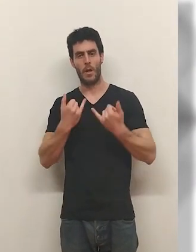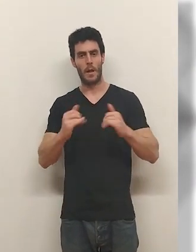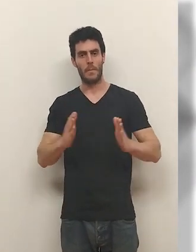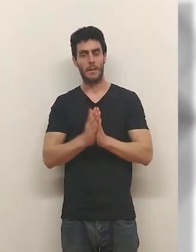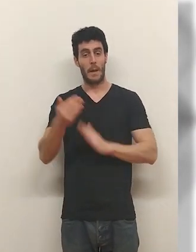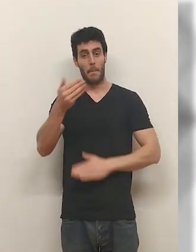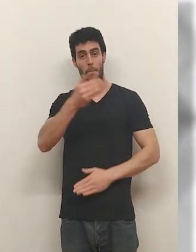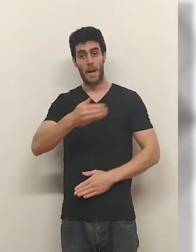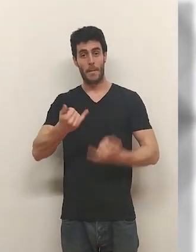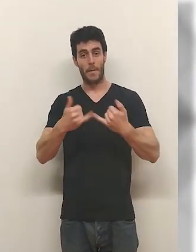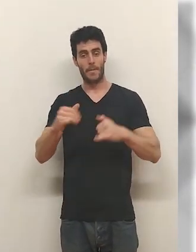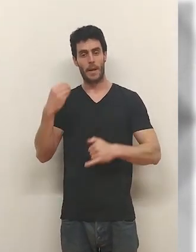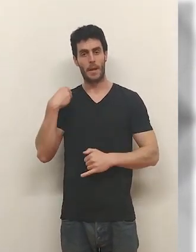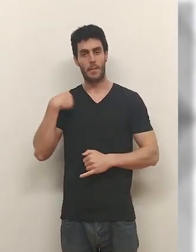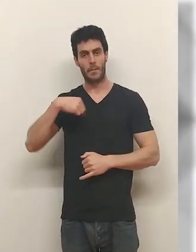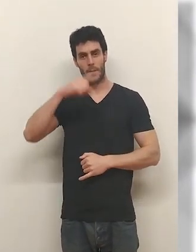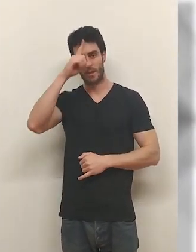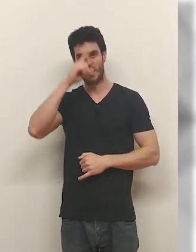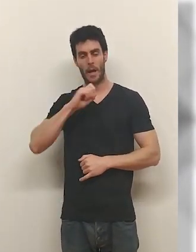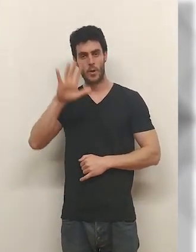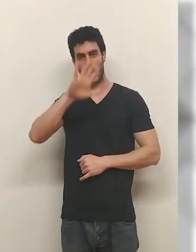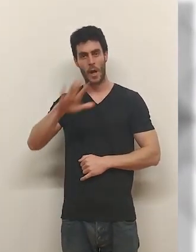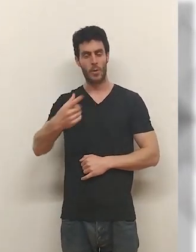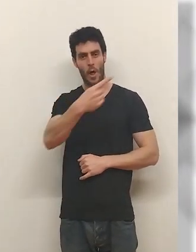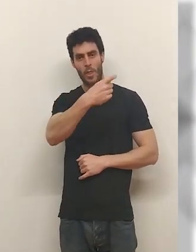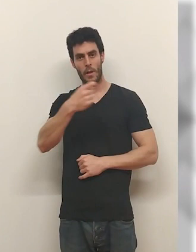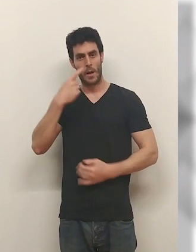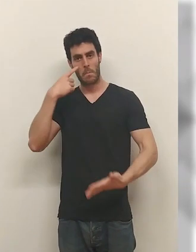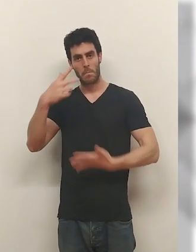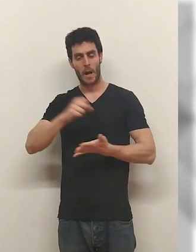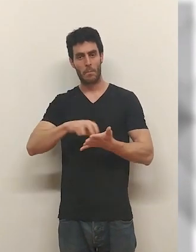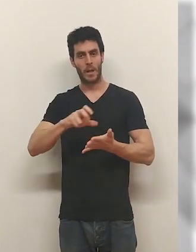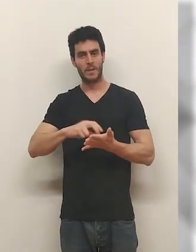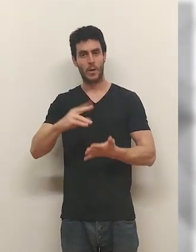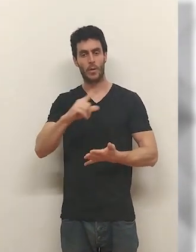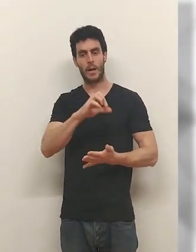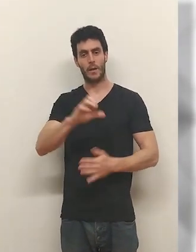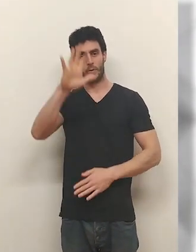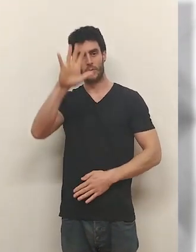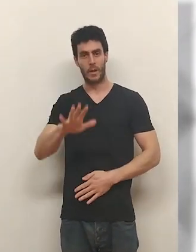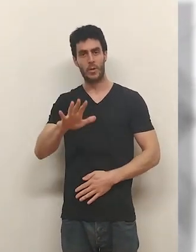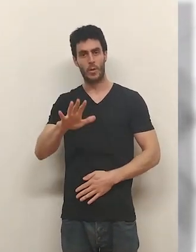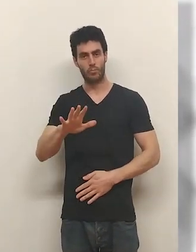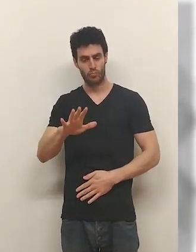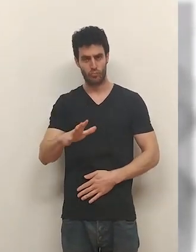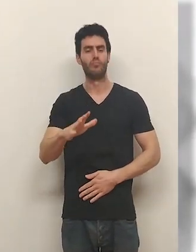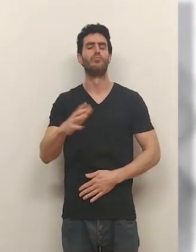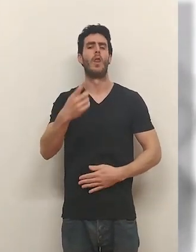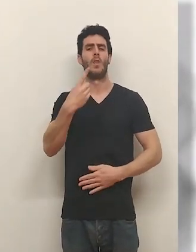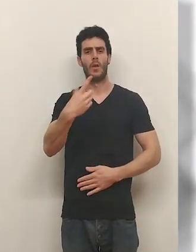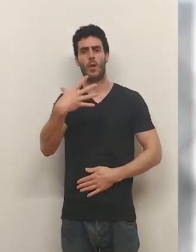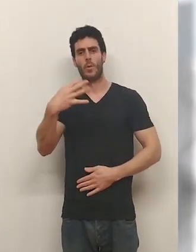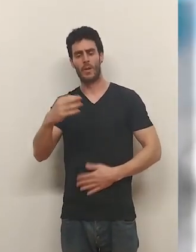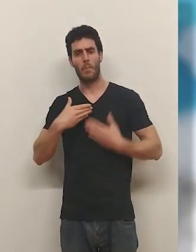celebrar San Bernabé, unas fiestas en las que este año, en su quinto centenario, destaca el Paseo de Carlos V. Medio centenar de colectivos y más de